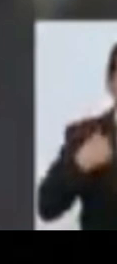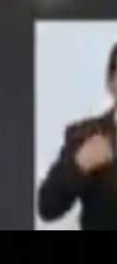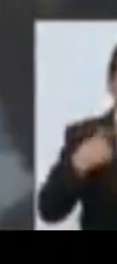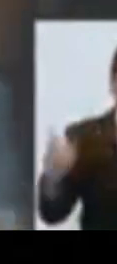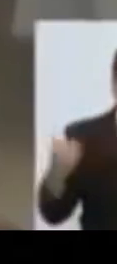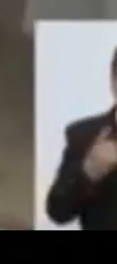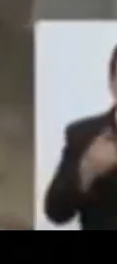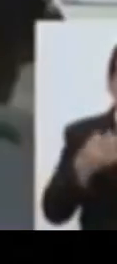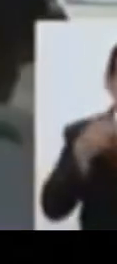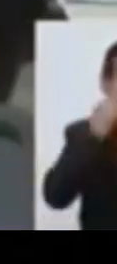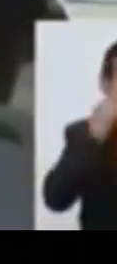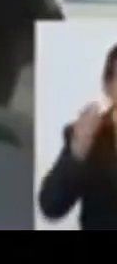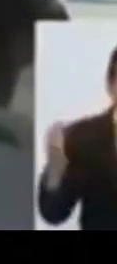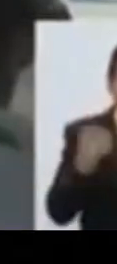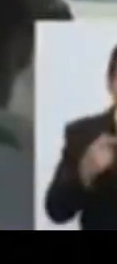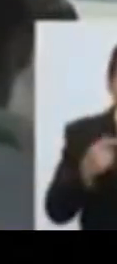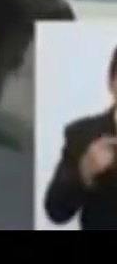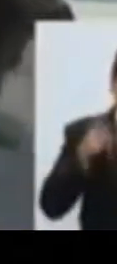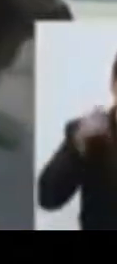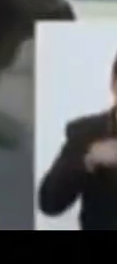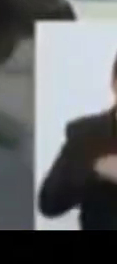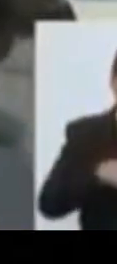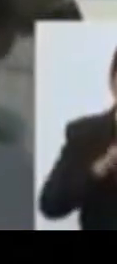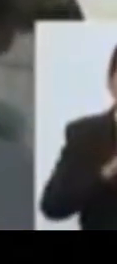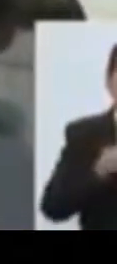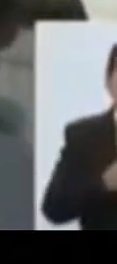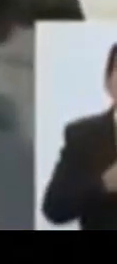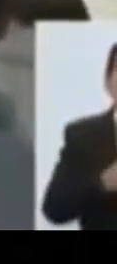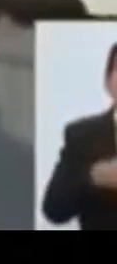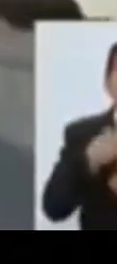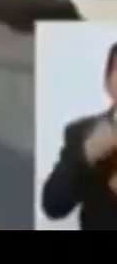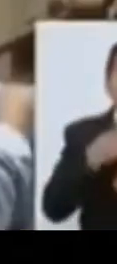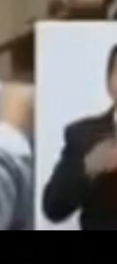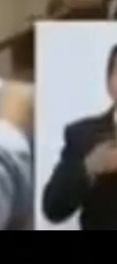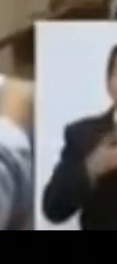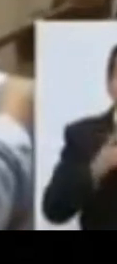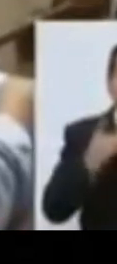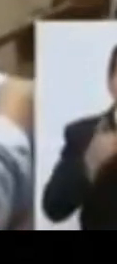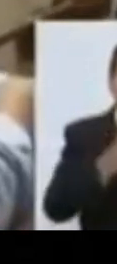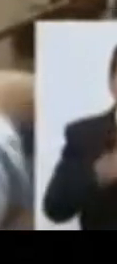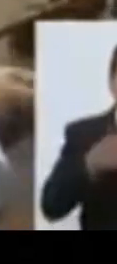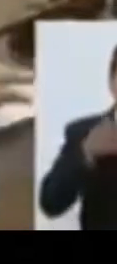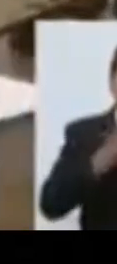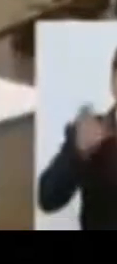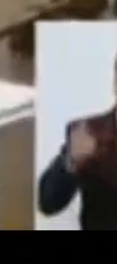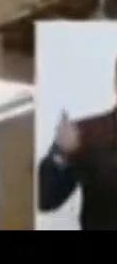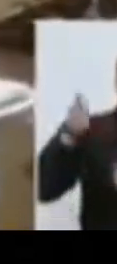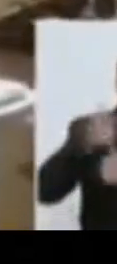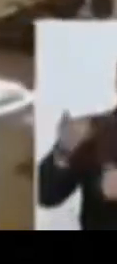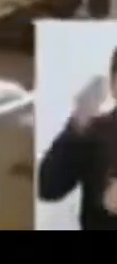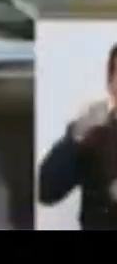ser personales. Hay que investigar también si alguien del directorio o algún gerente de esa cooperativa